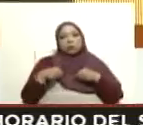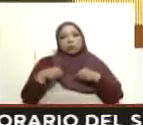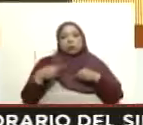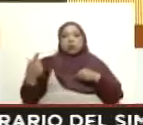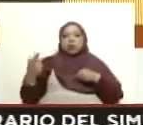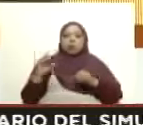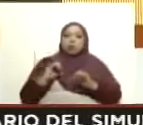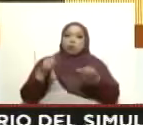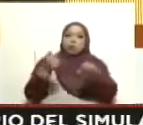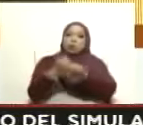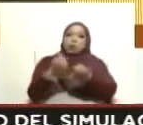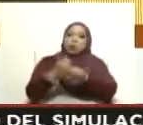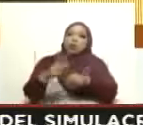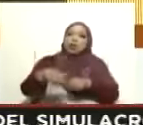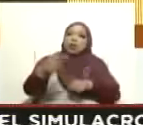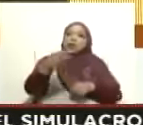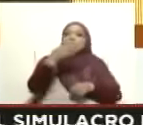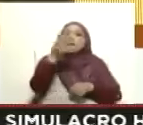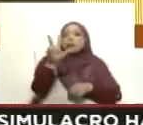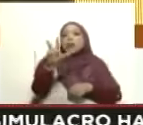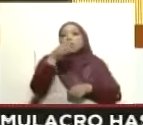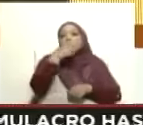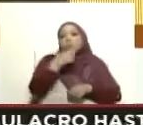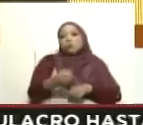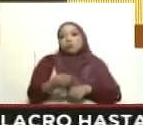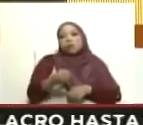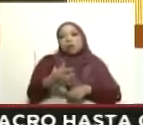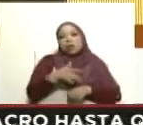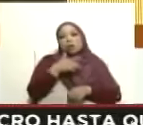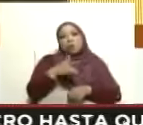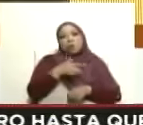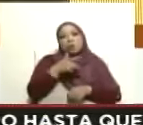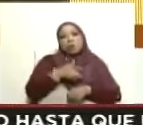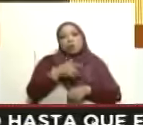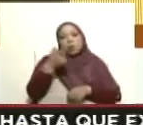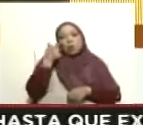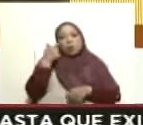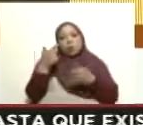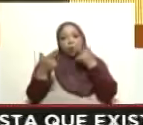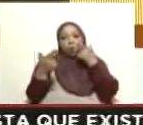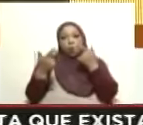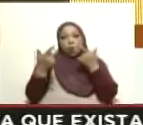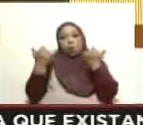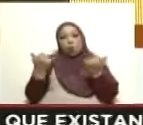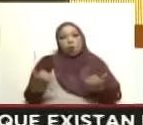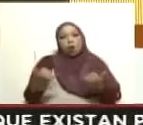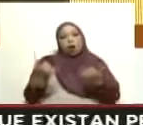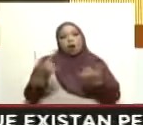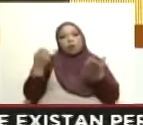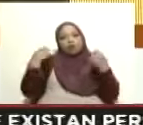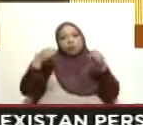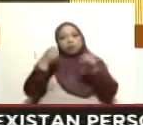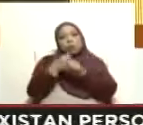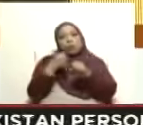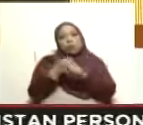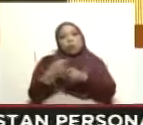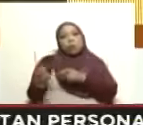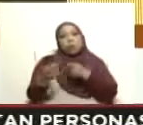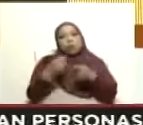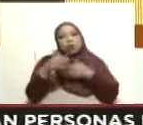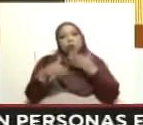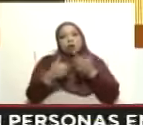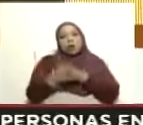antesala de lo que va a pasar el 3 de diciembre porque lo que sentíamos en esas filas es que ahí no estaba ocurriendo un simulacro sino que está ocurriendo